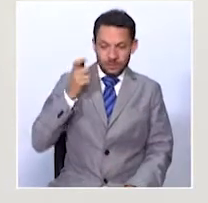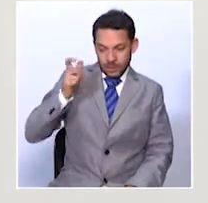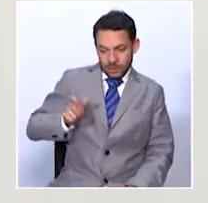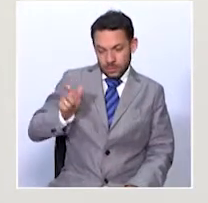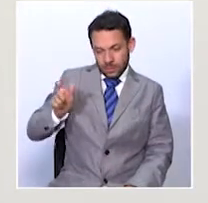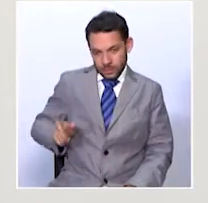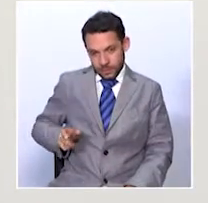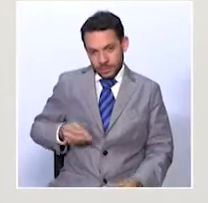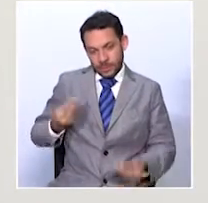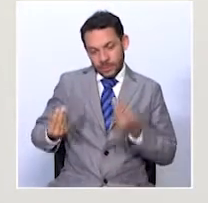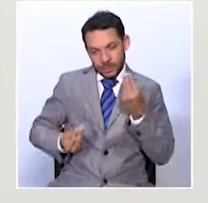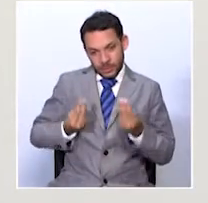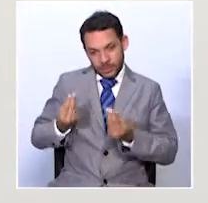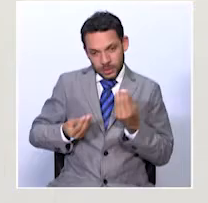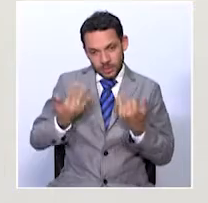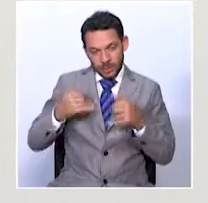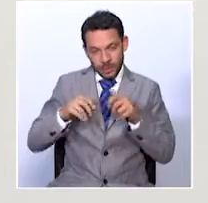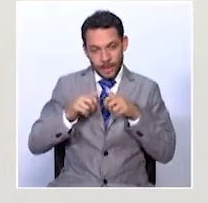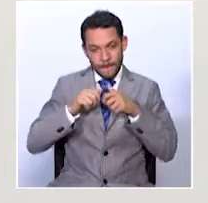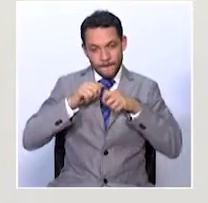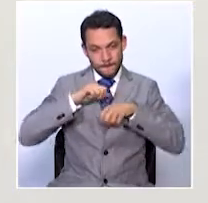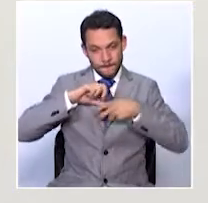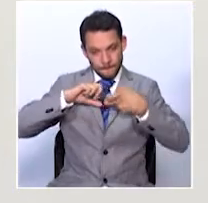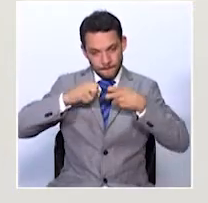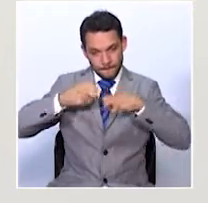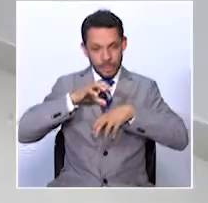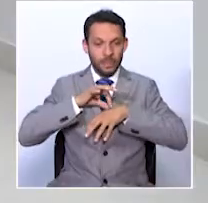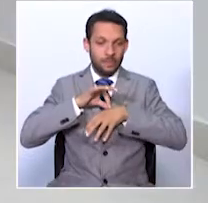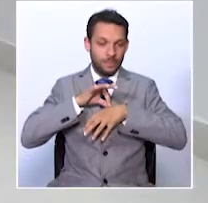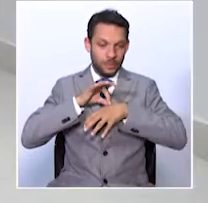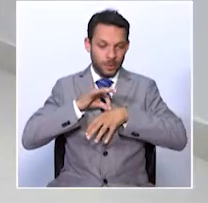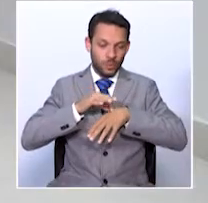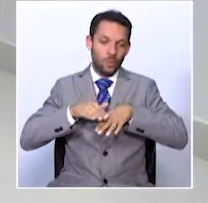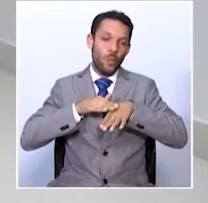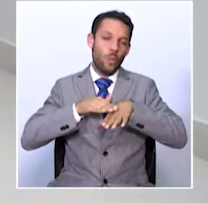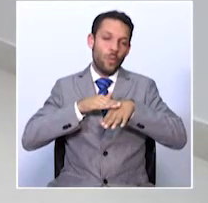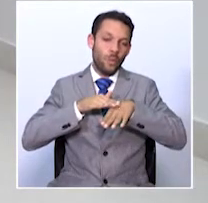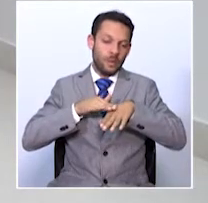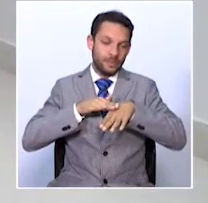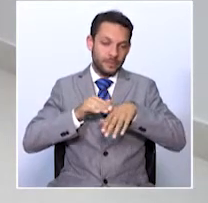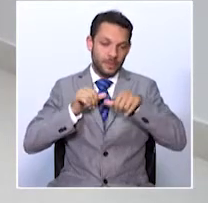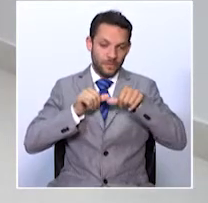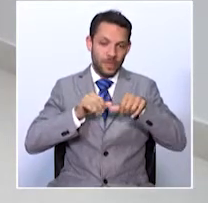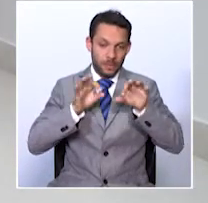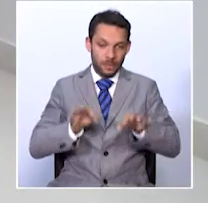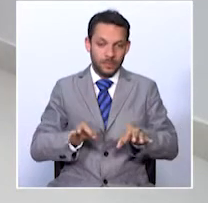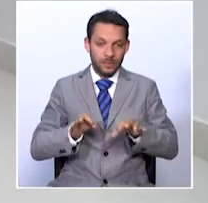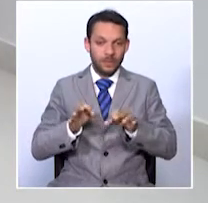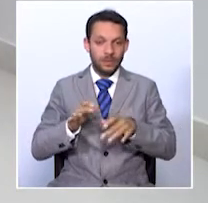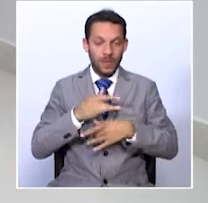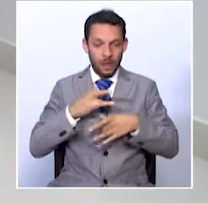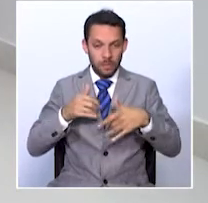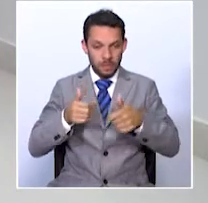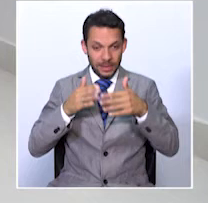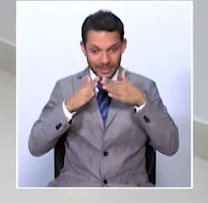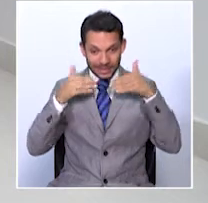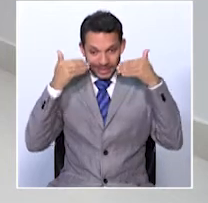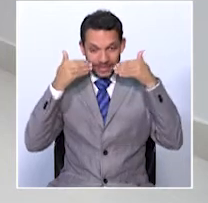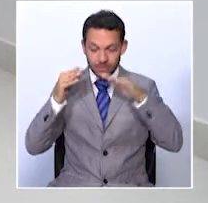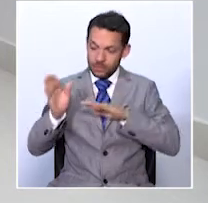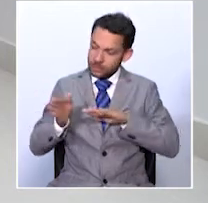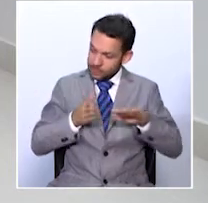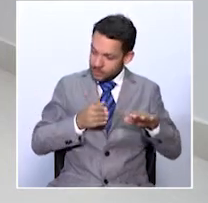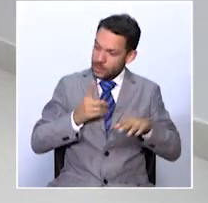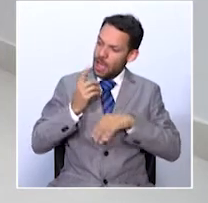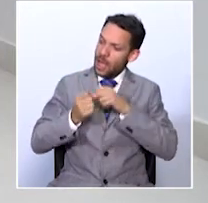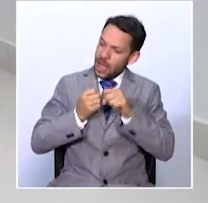van a hacer que esa pielcita se recupere mucho, porque se queda quietecita por un tiempo. Con el paso de los años, indiscutiblemente se nos